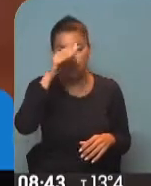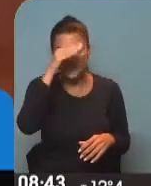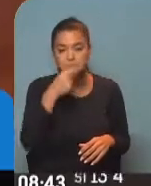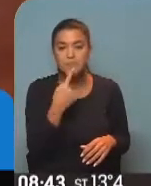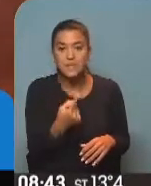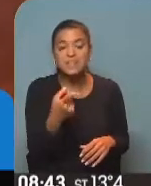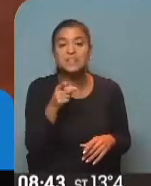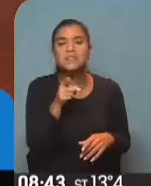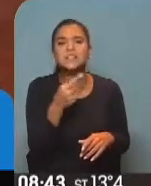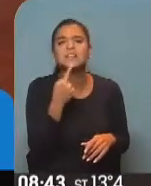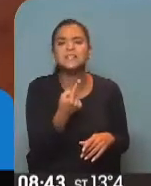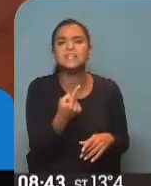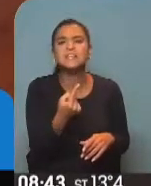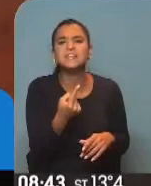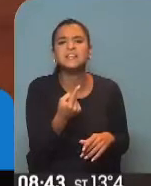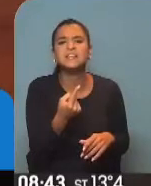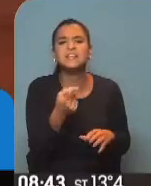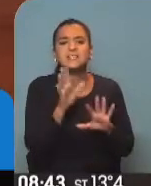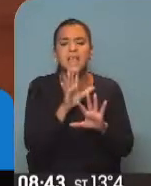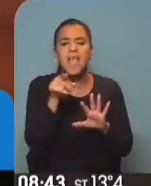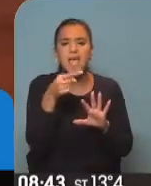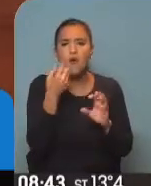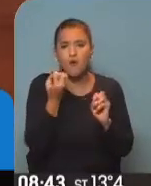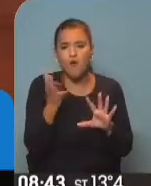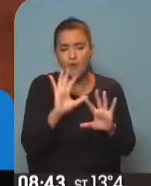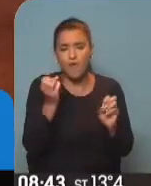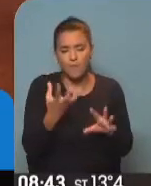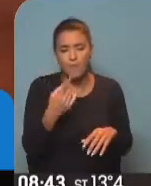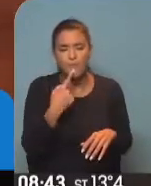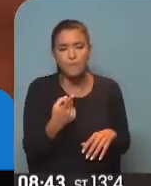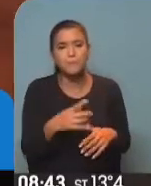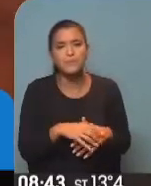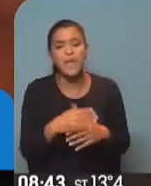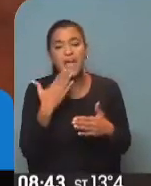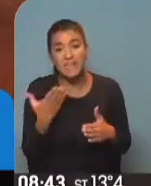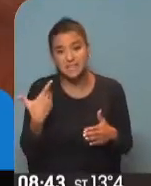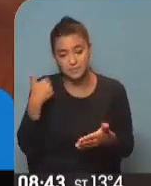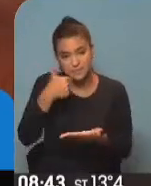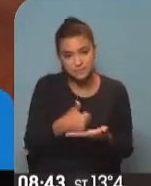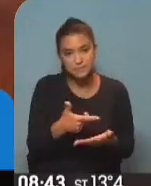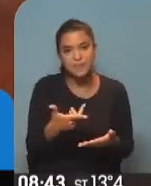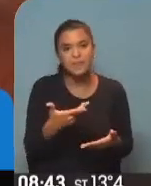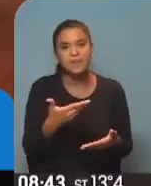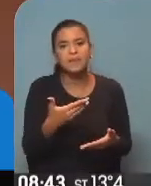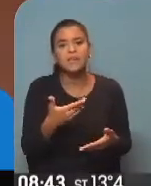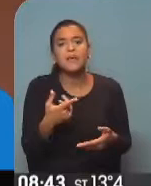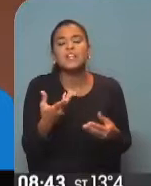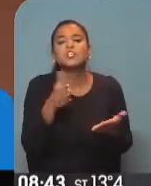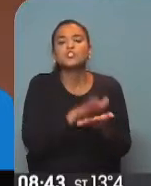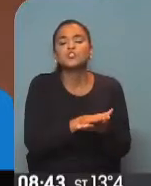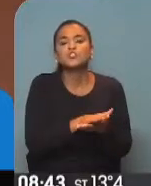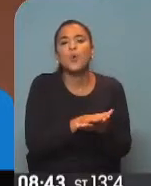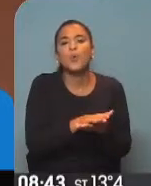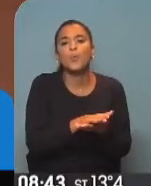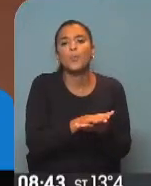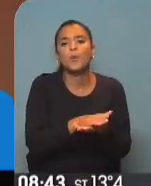vicepresidente de la legislatura porteña cómo le va buen día como a fernando gracias por el espacio a ver frank expectativas hay en torno al mensaje de rodríguez